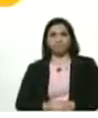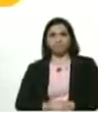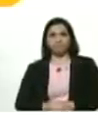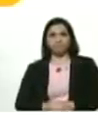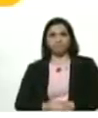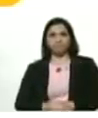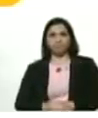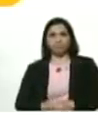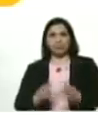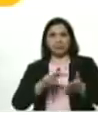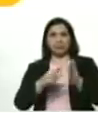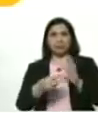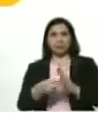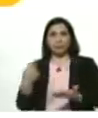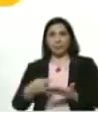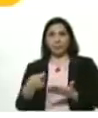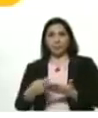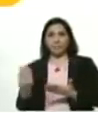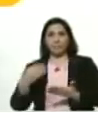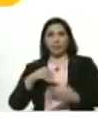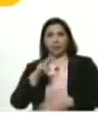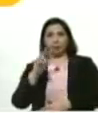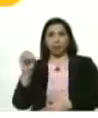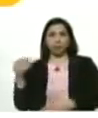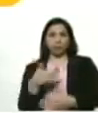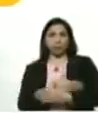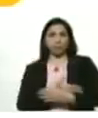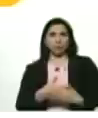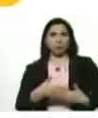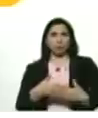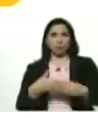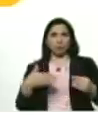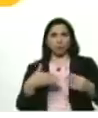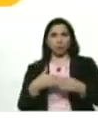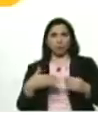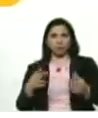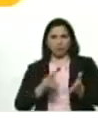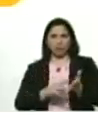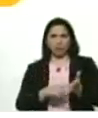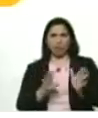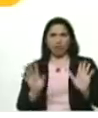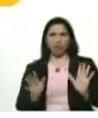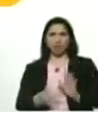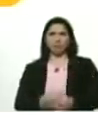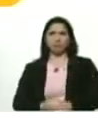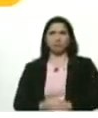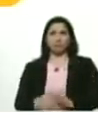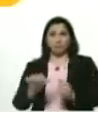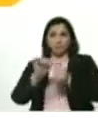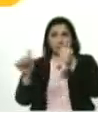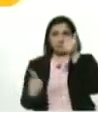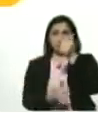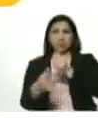esto quiere decir una inversión de más de 200 millones de dólares verdad vicepresidenta